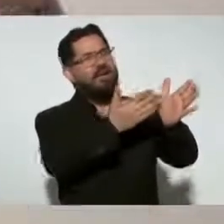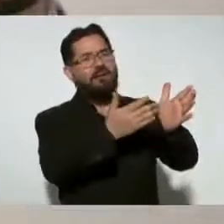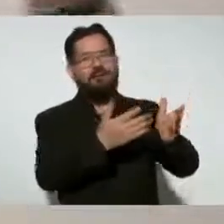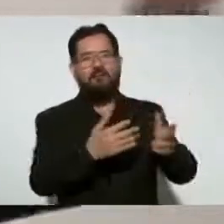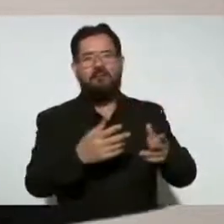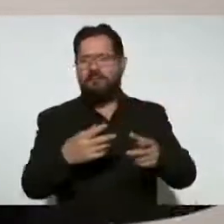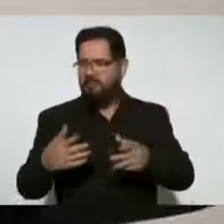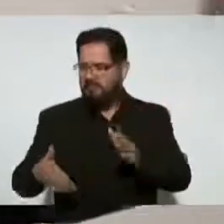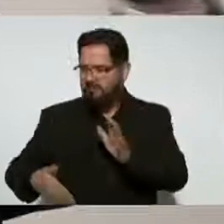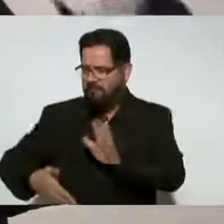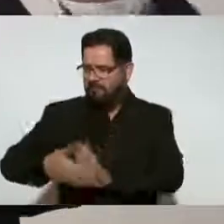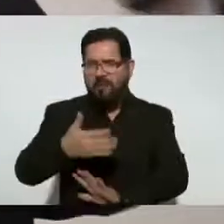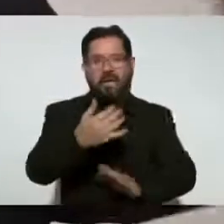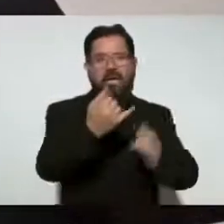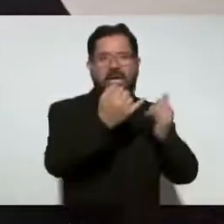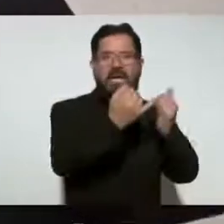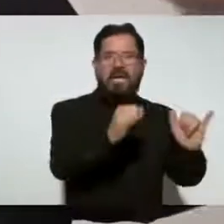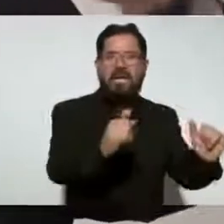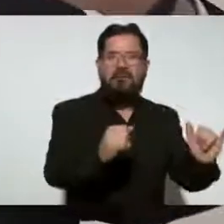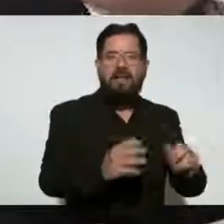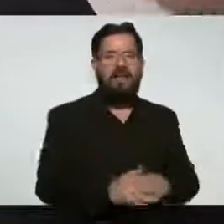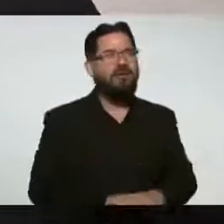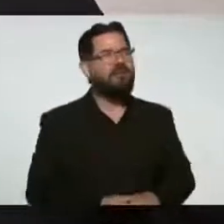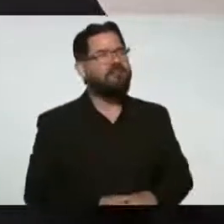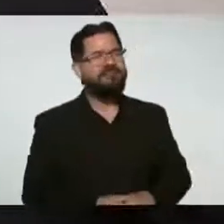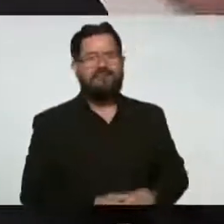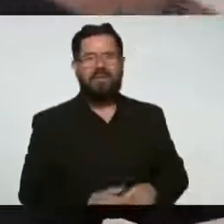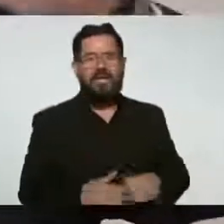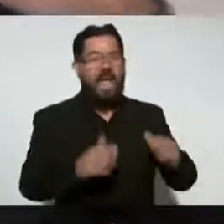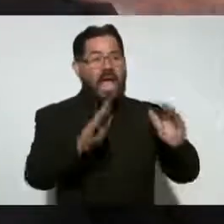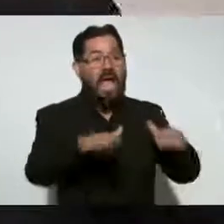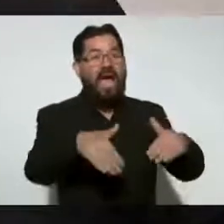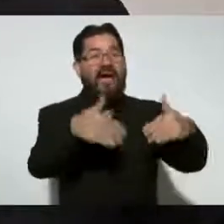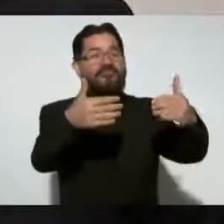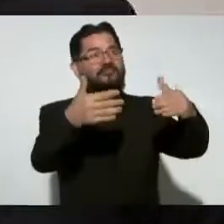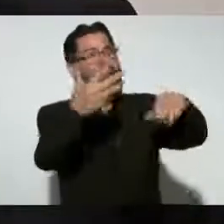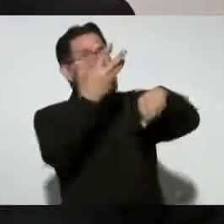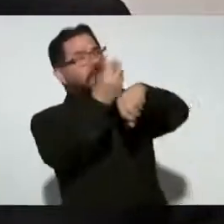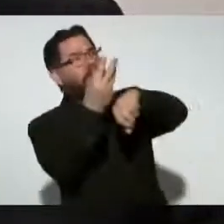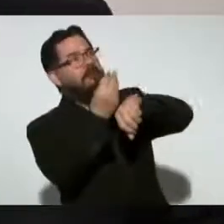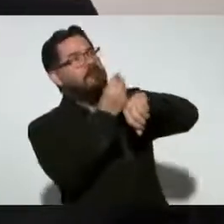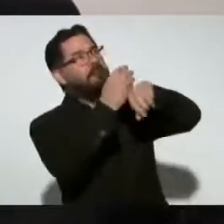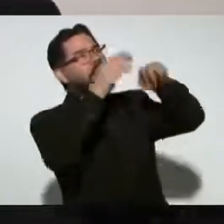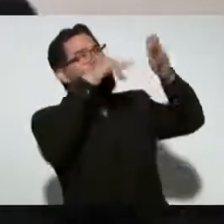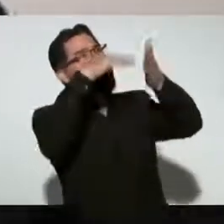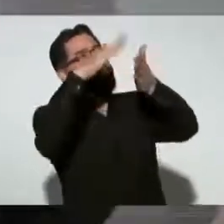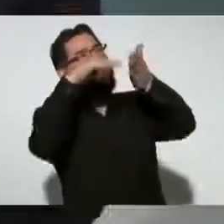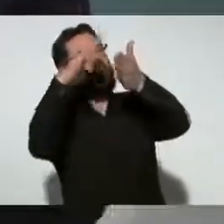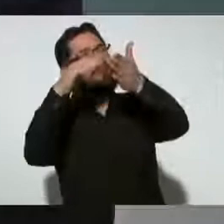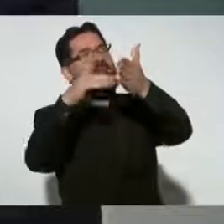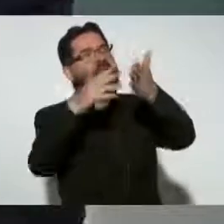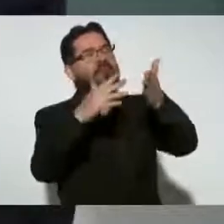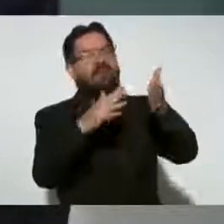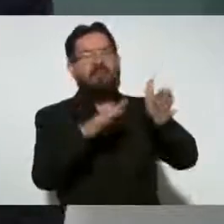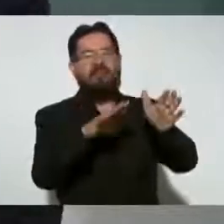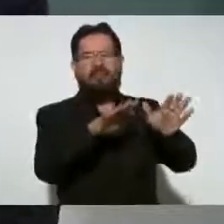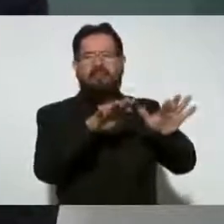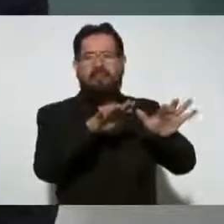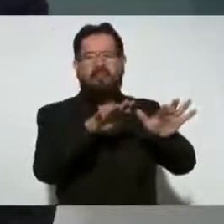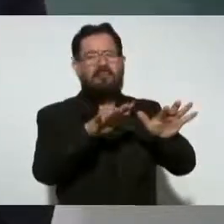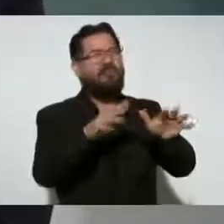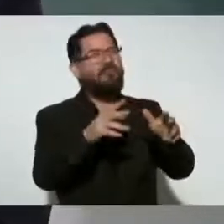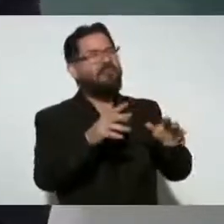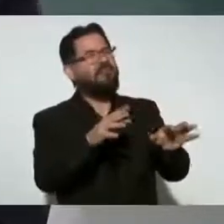Nada más arreglaron la fachada como escenografía y fueron y lo